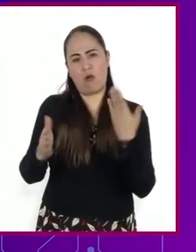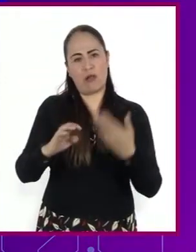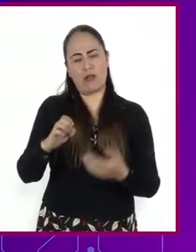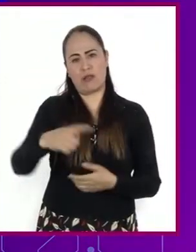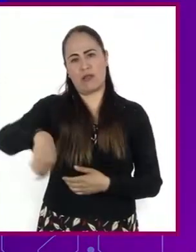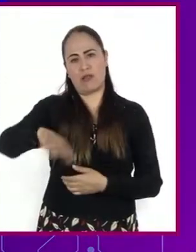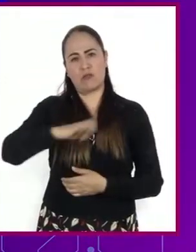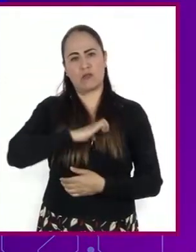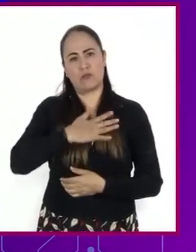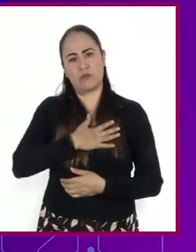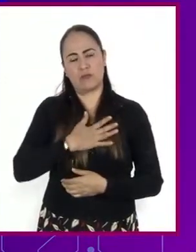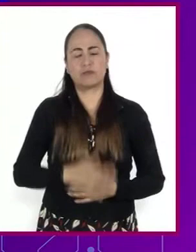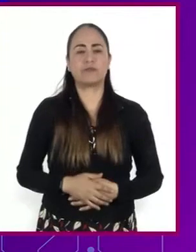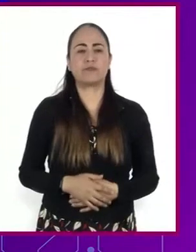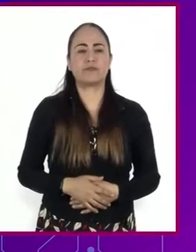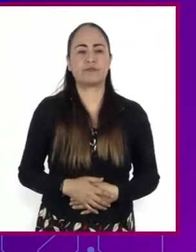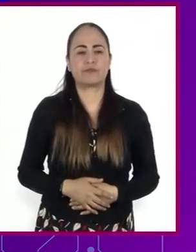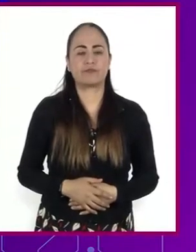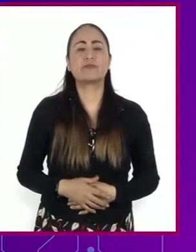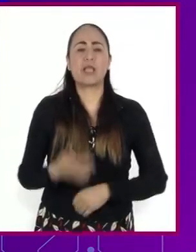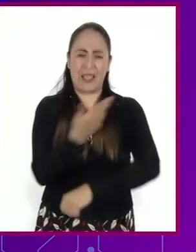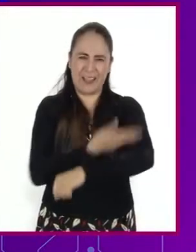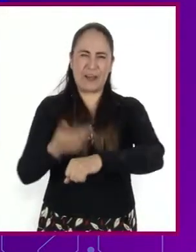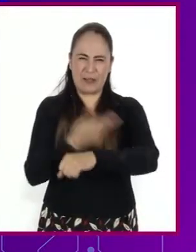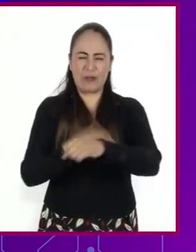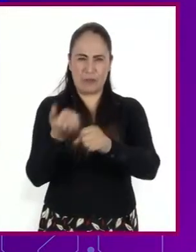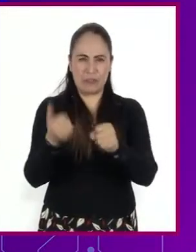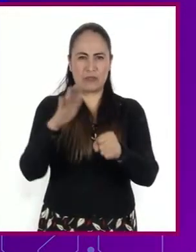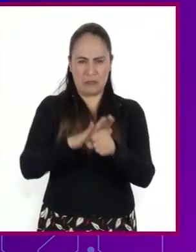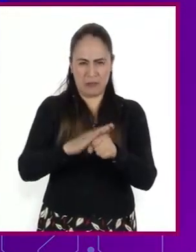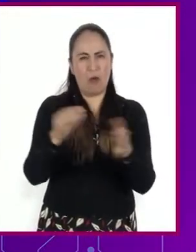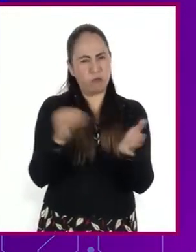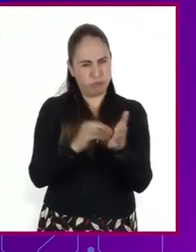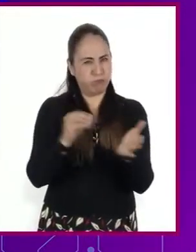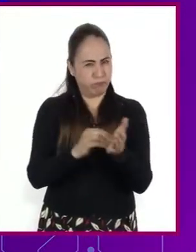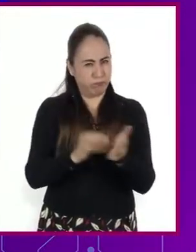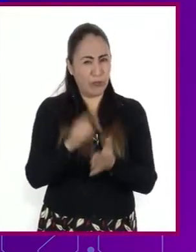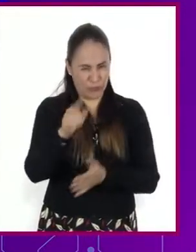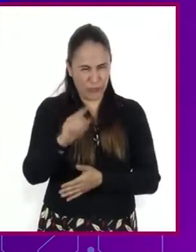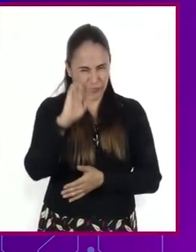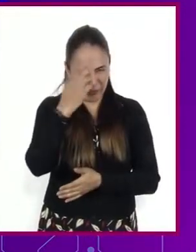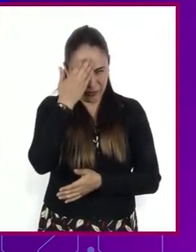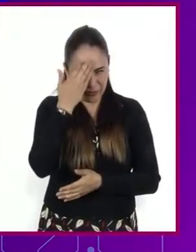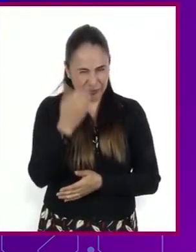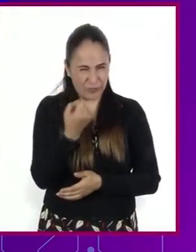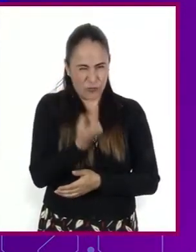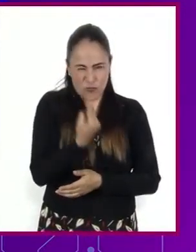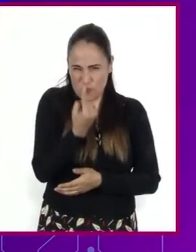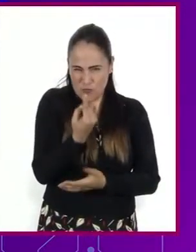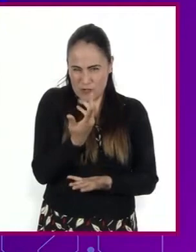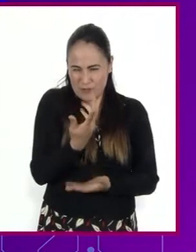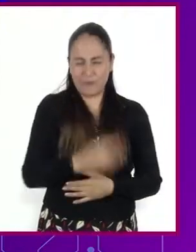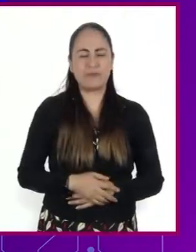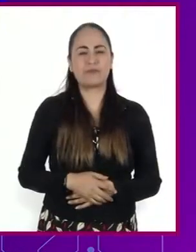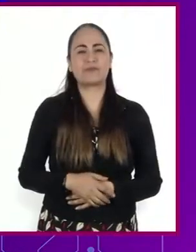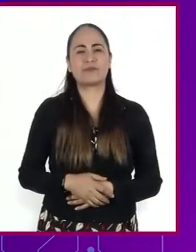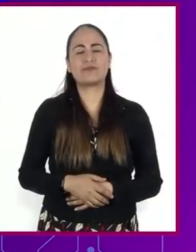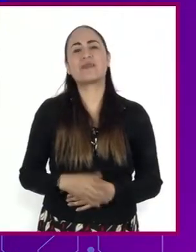que participaron en la conquista recibieron mercedes de tierra como recompensa. A través de